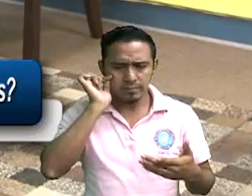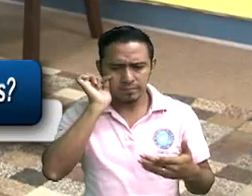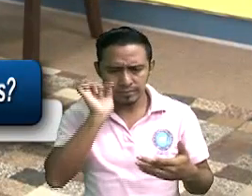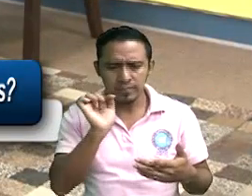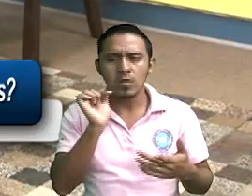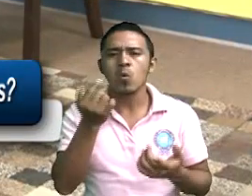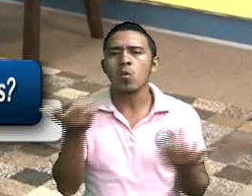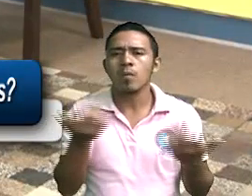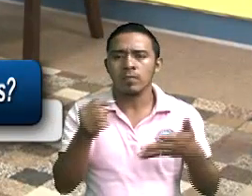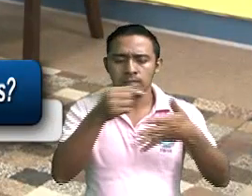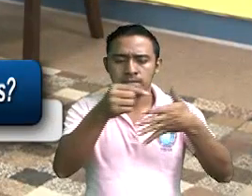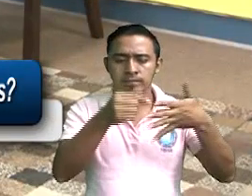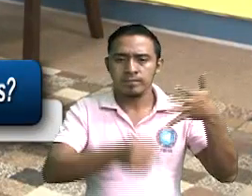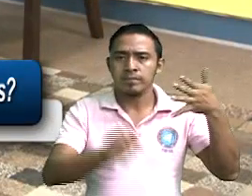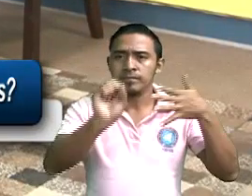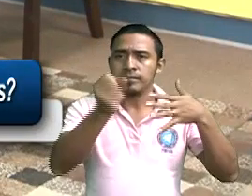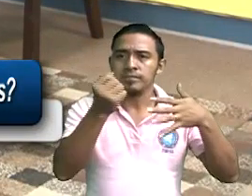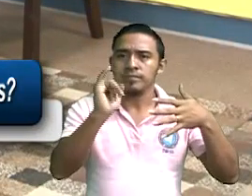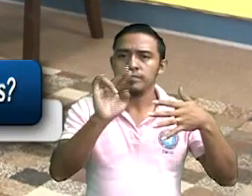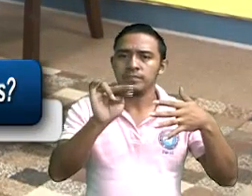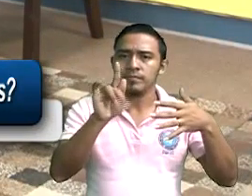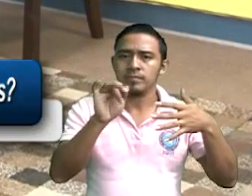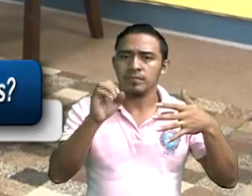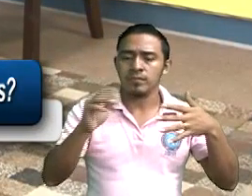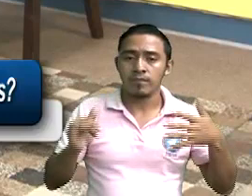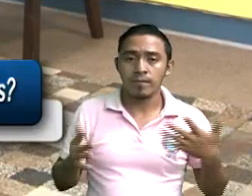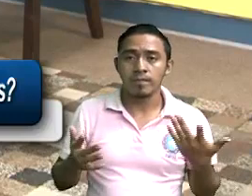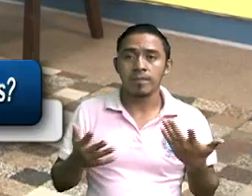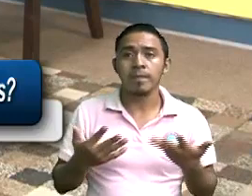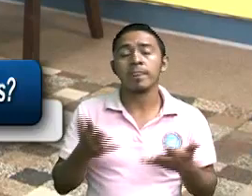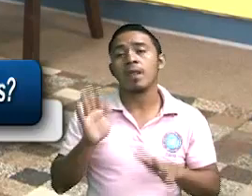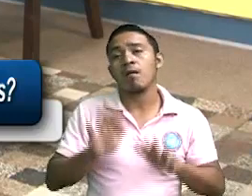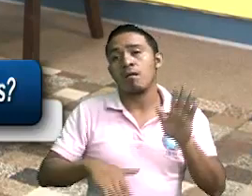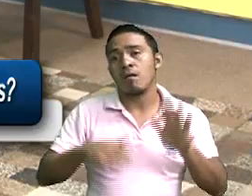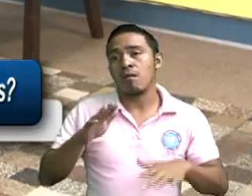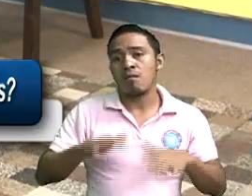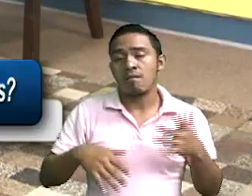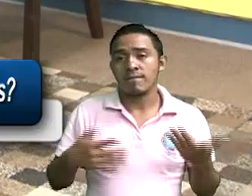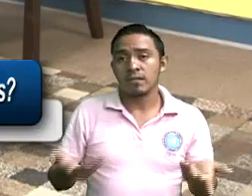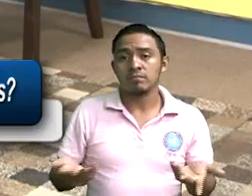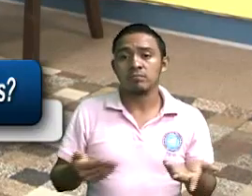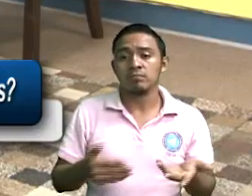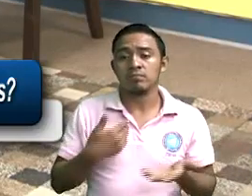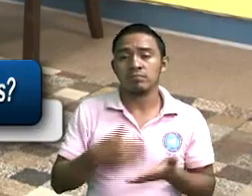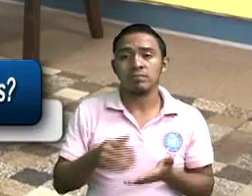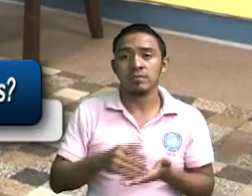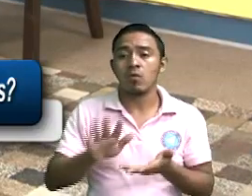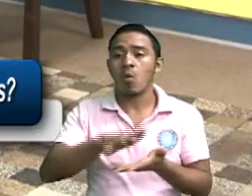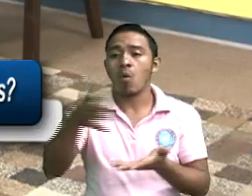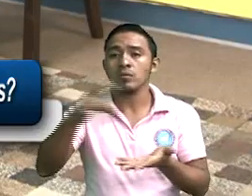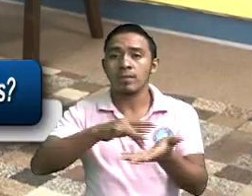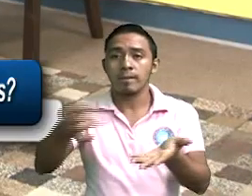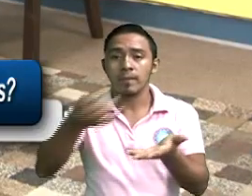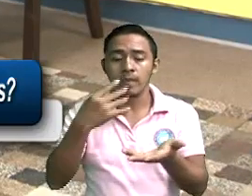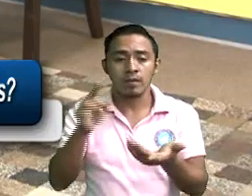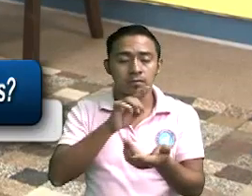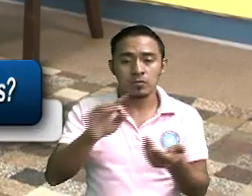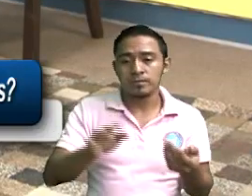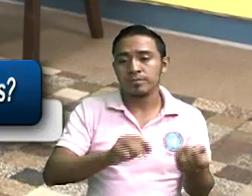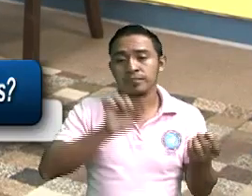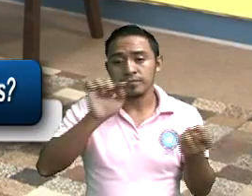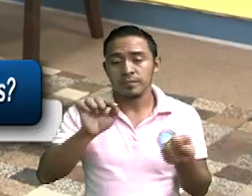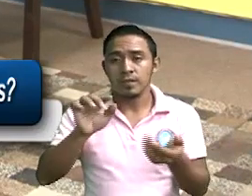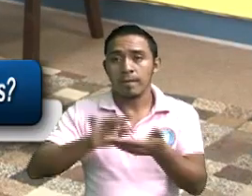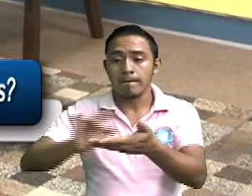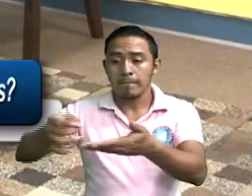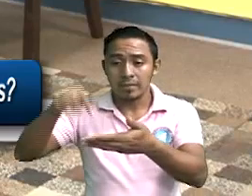identifique, que se diagnostique. Y a veces el tratamiento no va a ser dar otra pastilla, sino quitar la causa, quitar